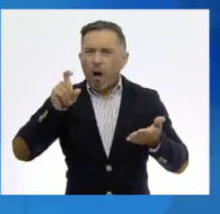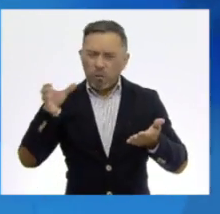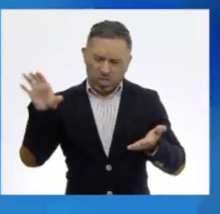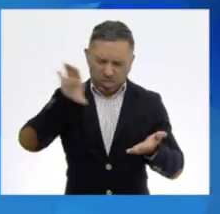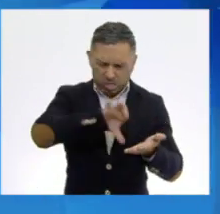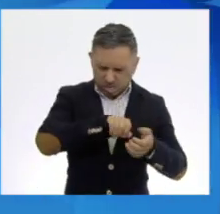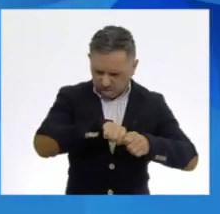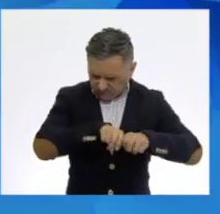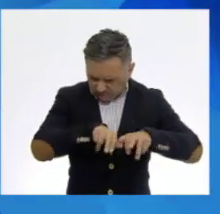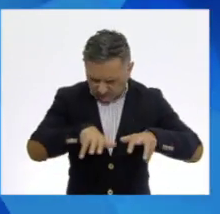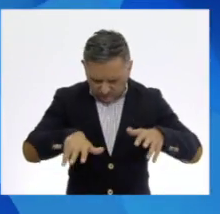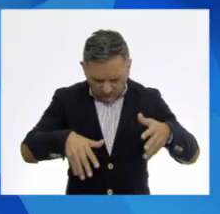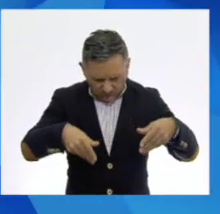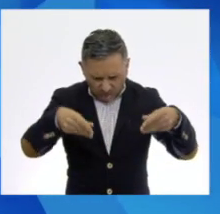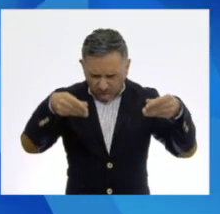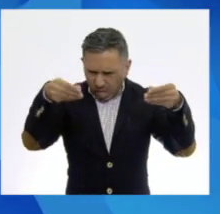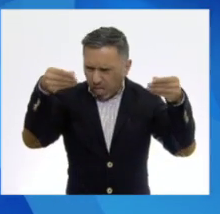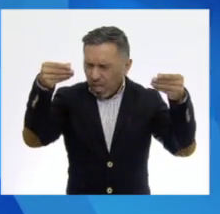completo desastre.